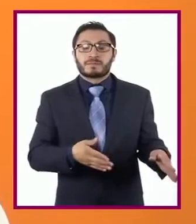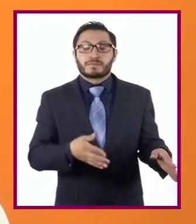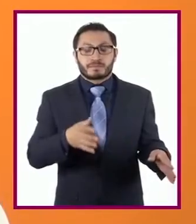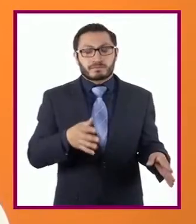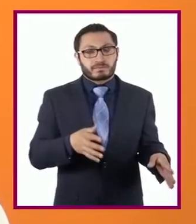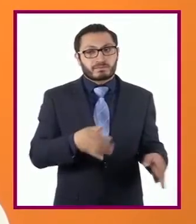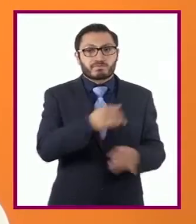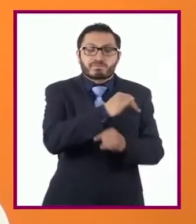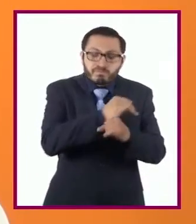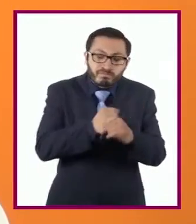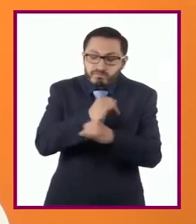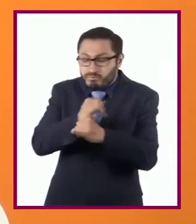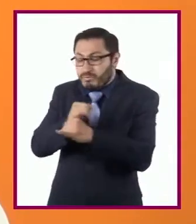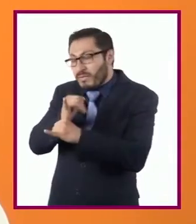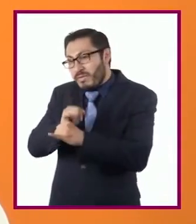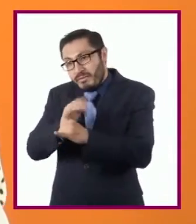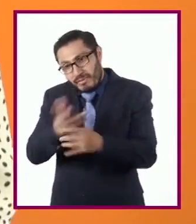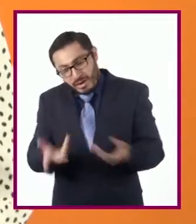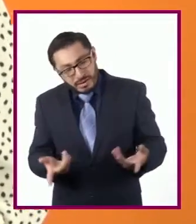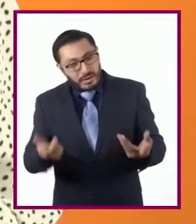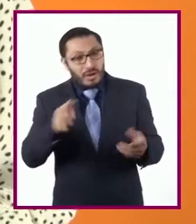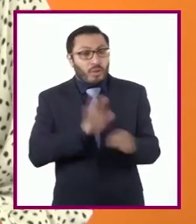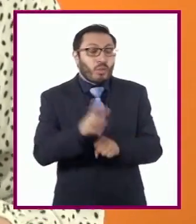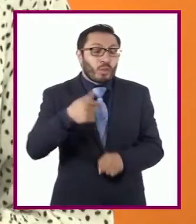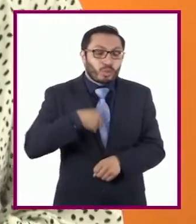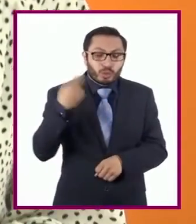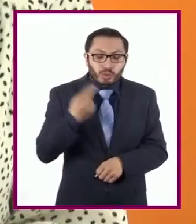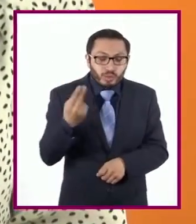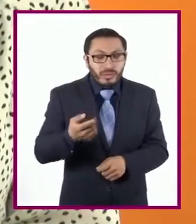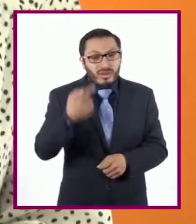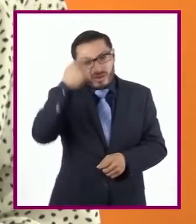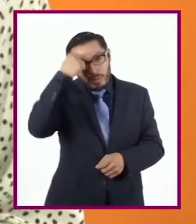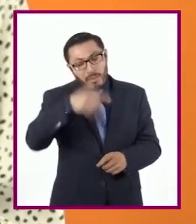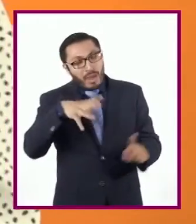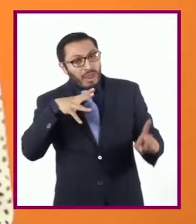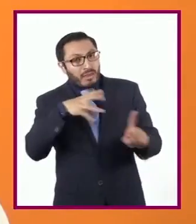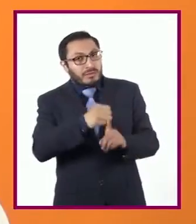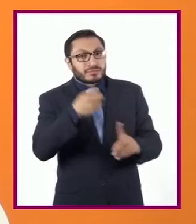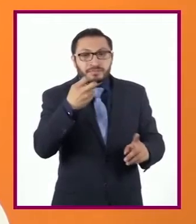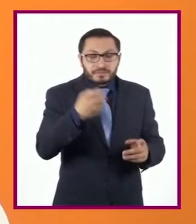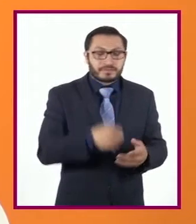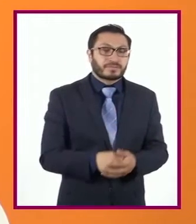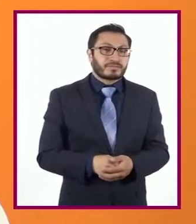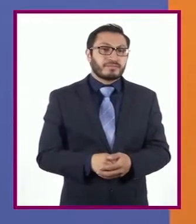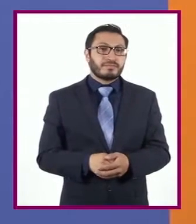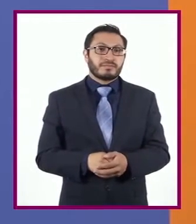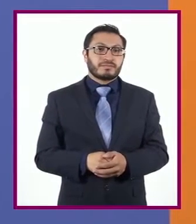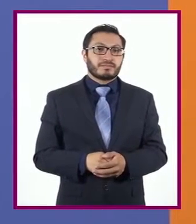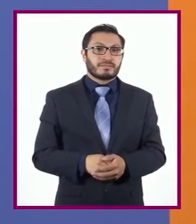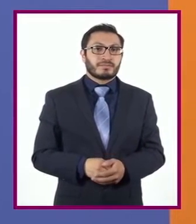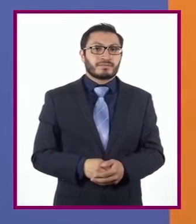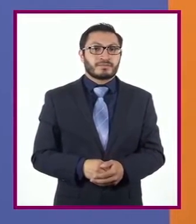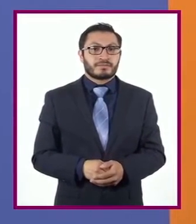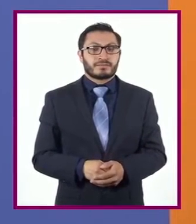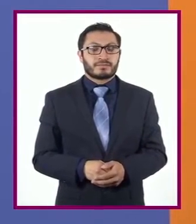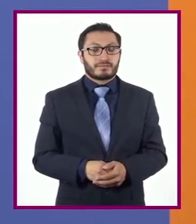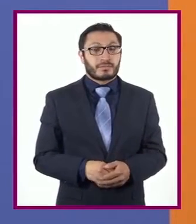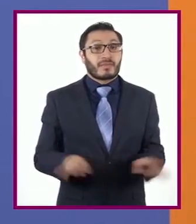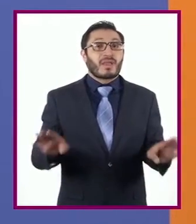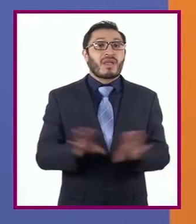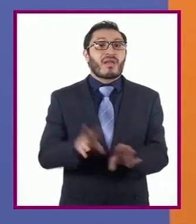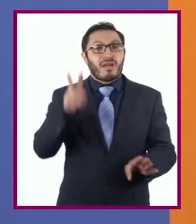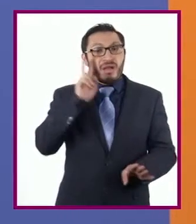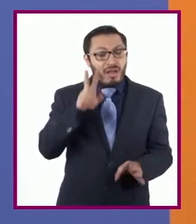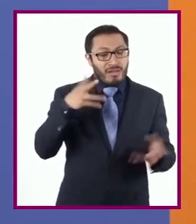La investigación es importante de qué es lo que yo necesito para llegar a ese lugar, a esa aspiración. ¿Qué le parece